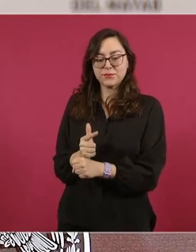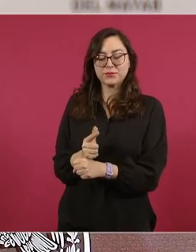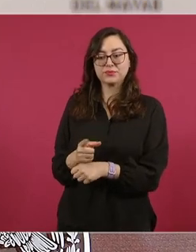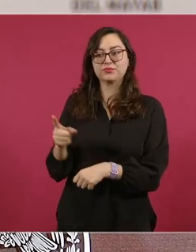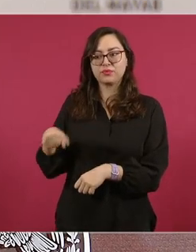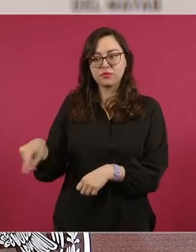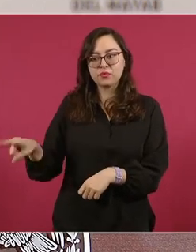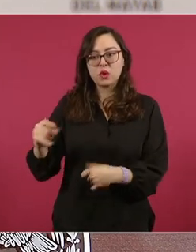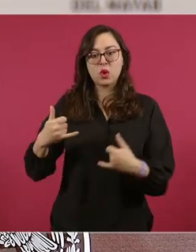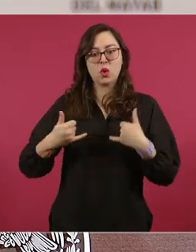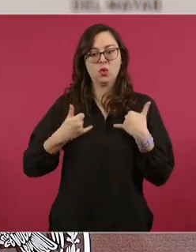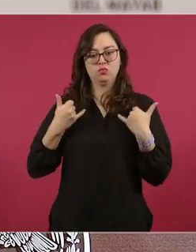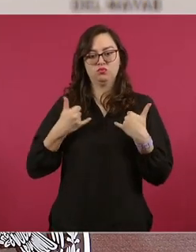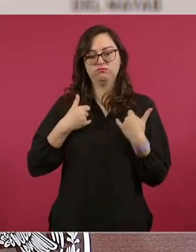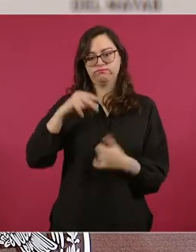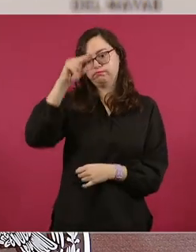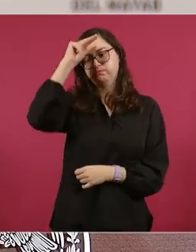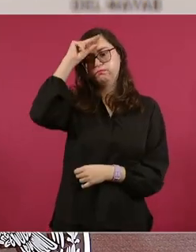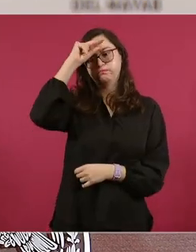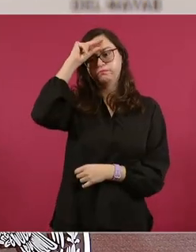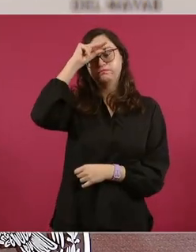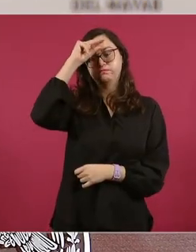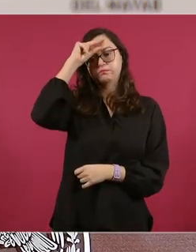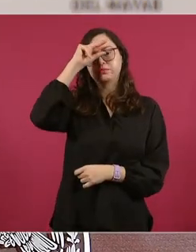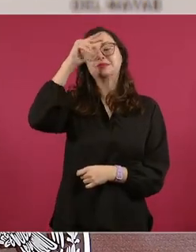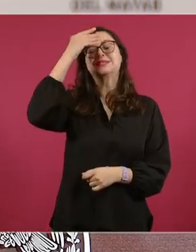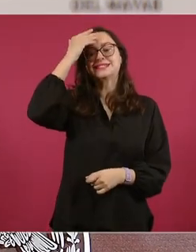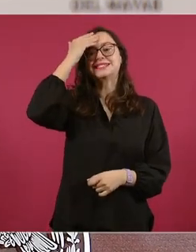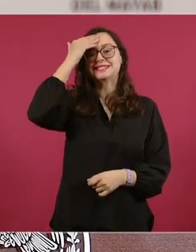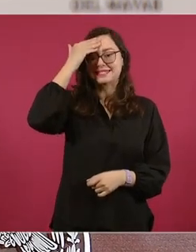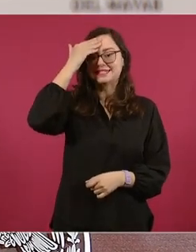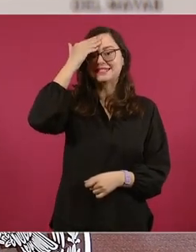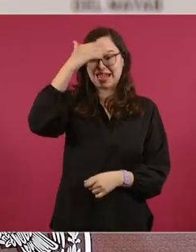inteligentes que saben